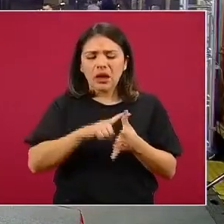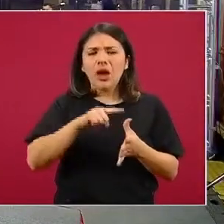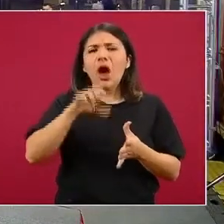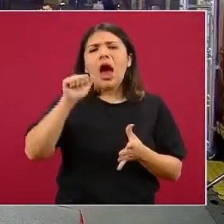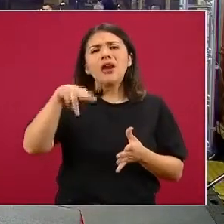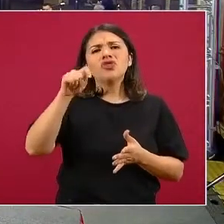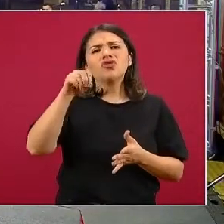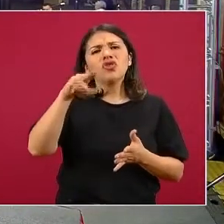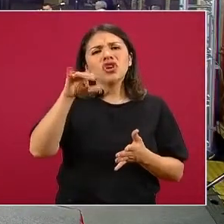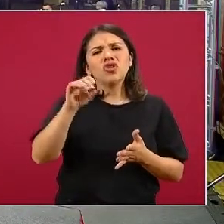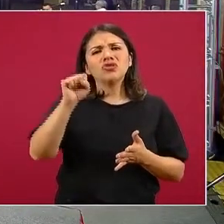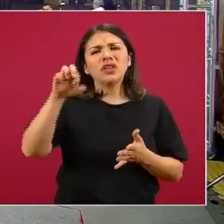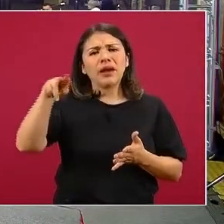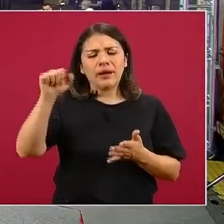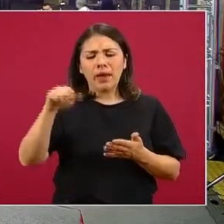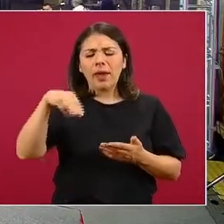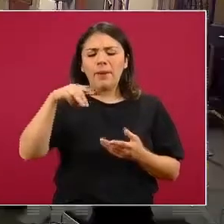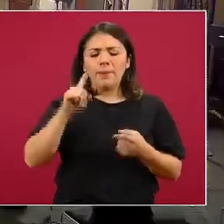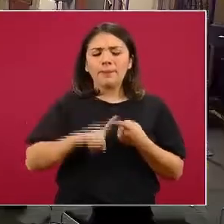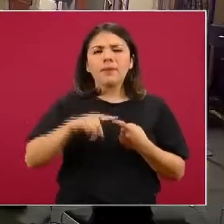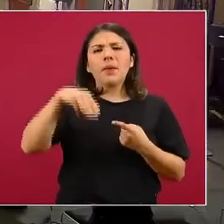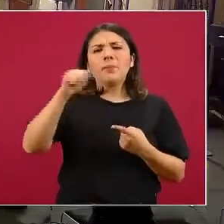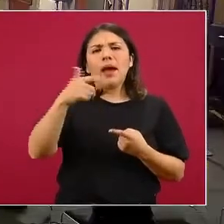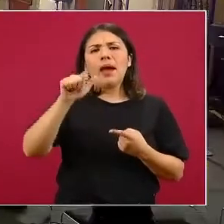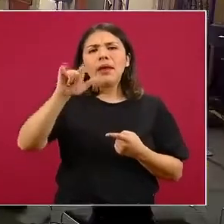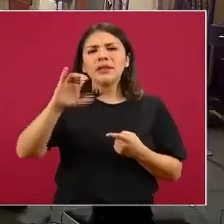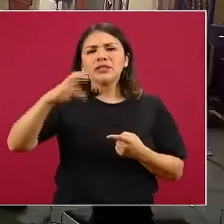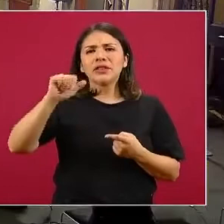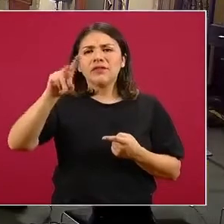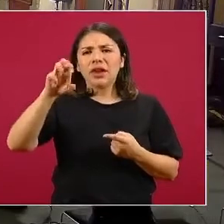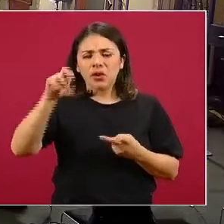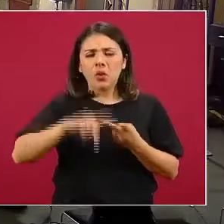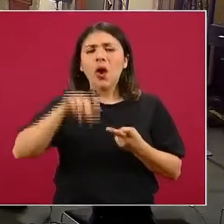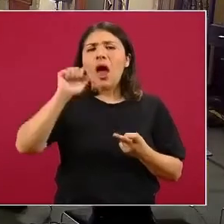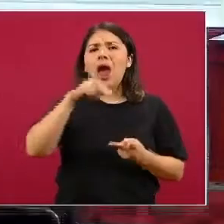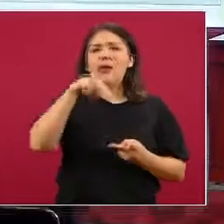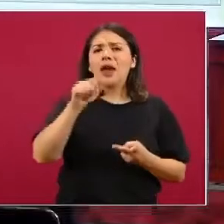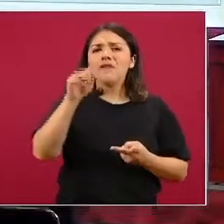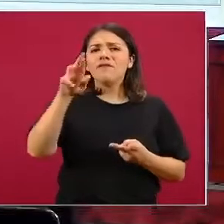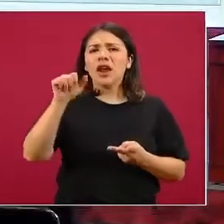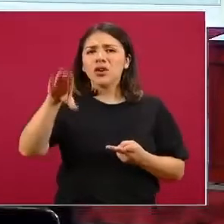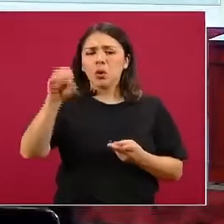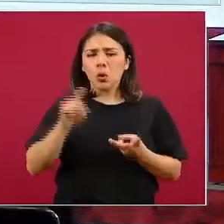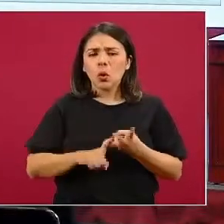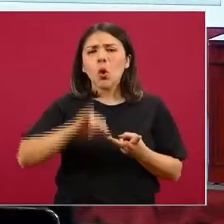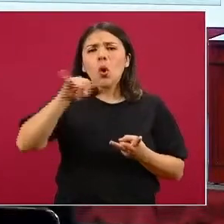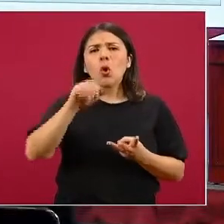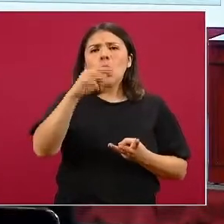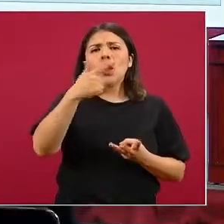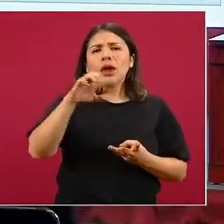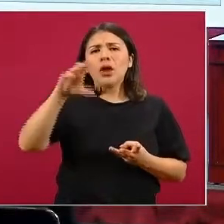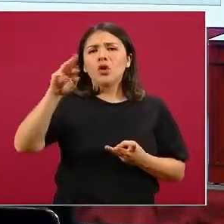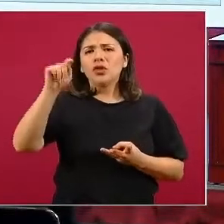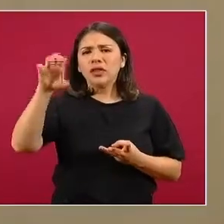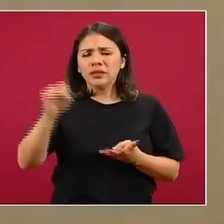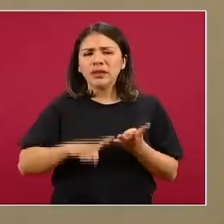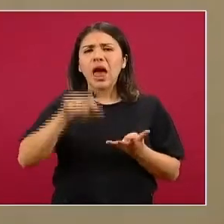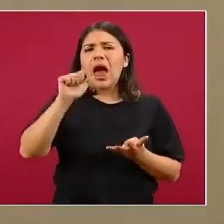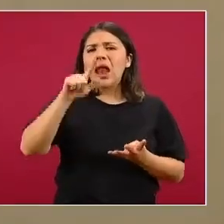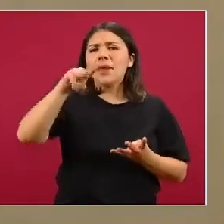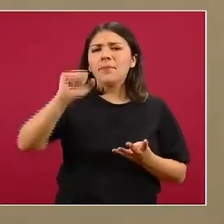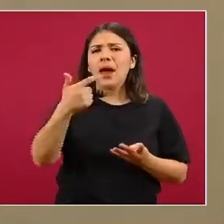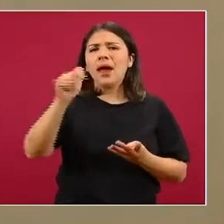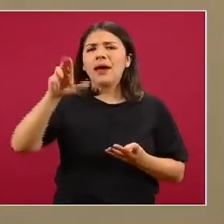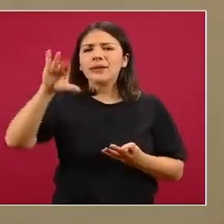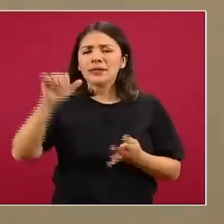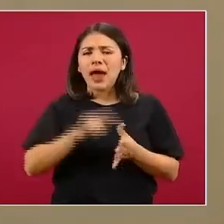Serna, Marcela Martinelli, Magali Chavero, Ana Franco, Jorge Cortés, Antonio León, Alma García,